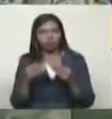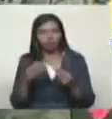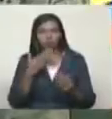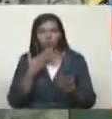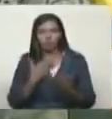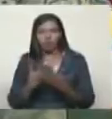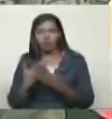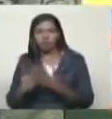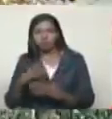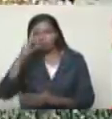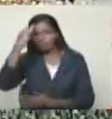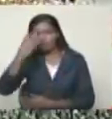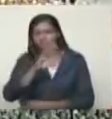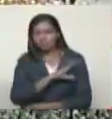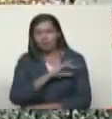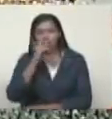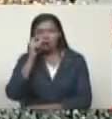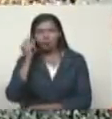milicianos, milicianas.